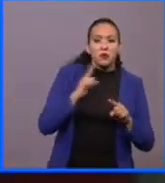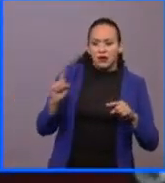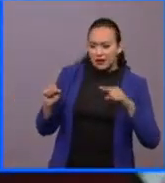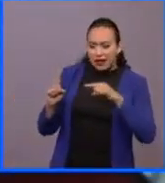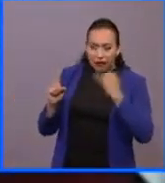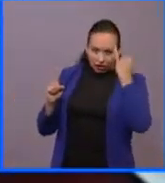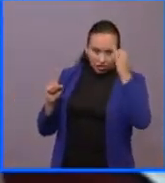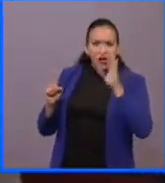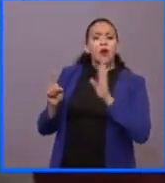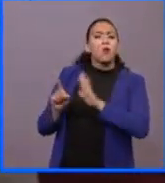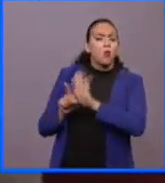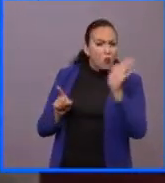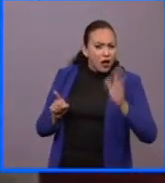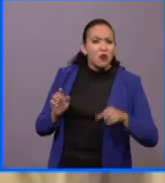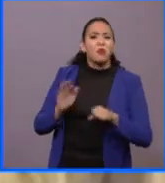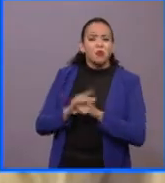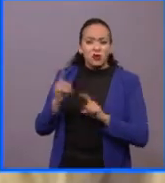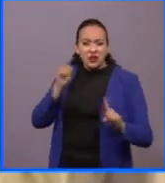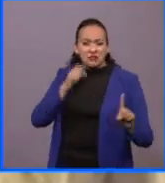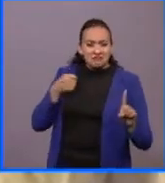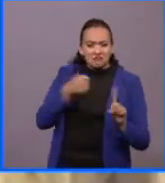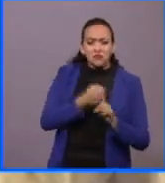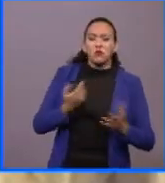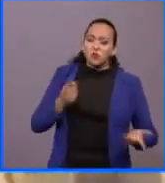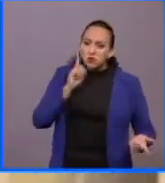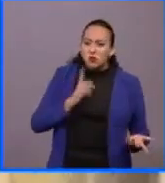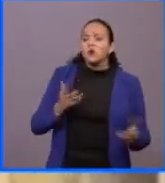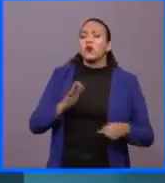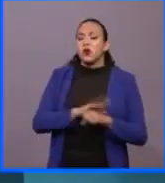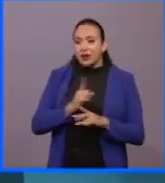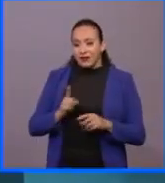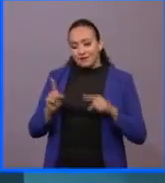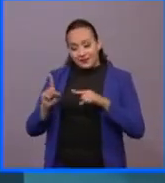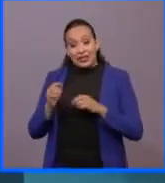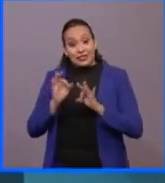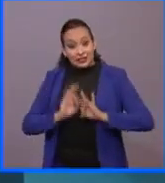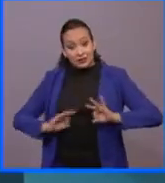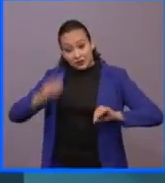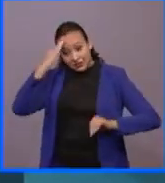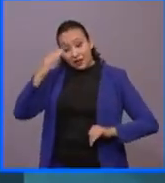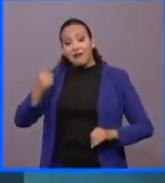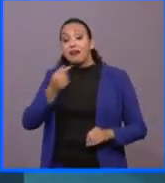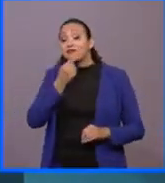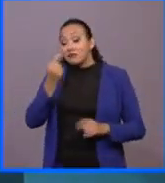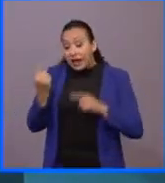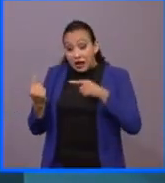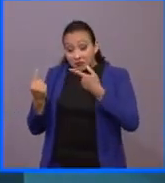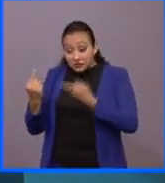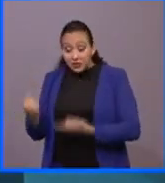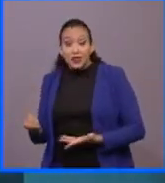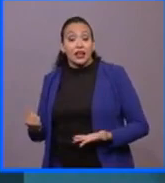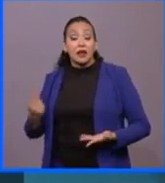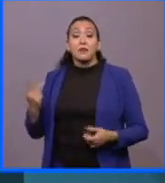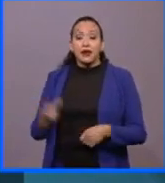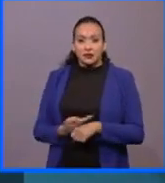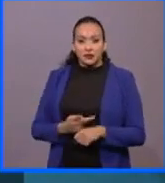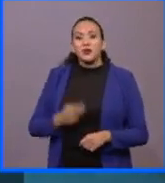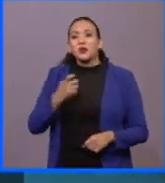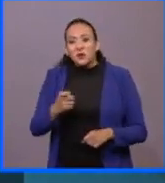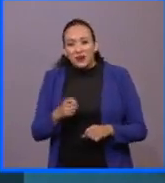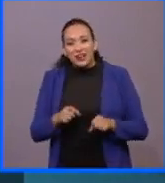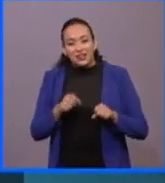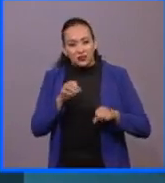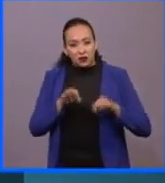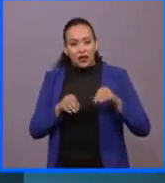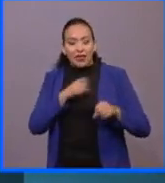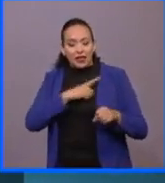Cunhama. Indicó que tanto los ministerios públicos como las fiscalías y los policías de investigación necesitan incorporar